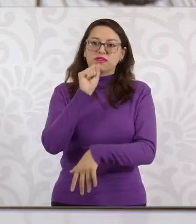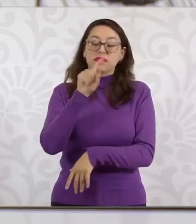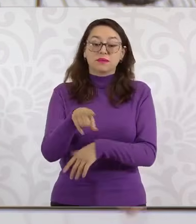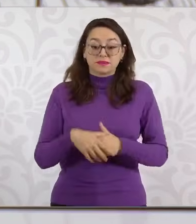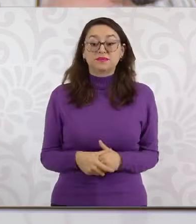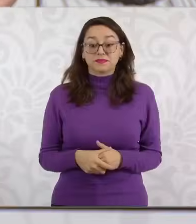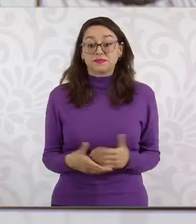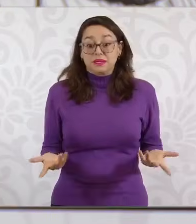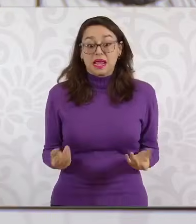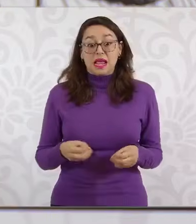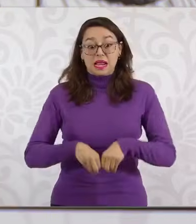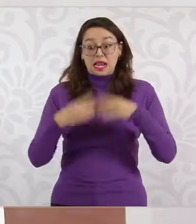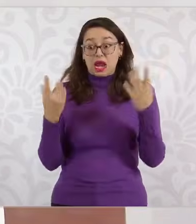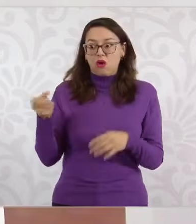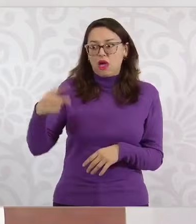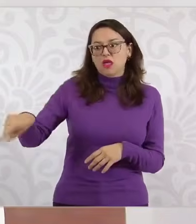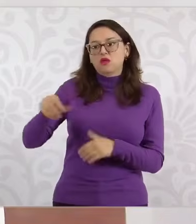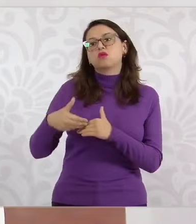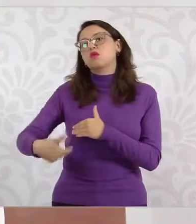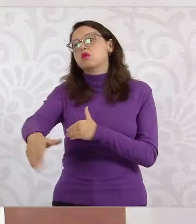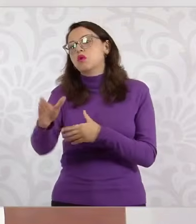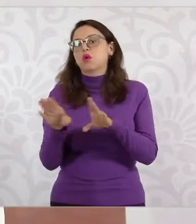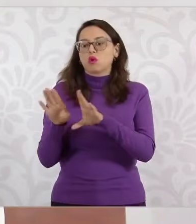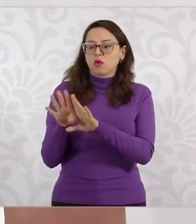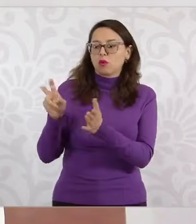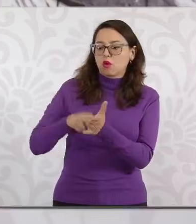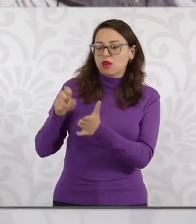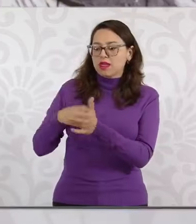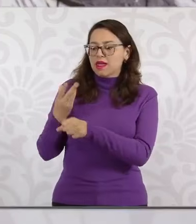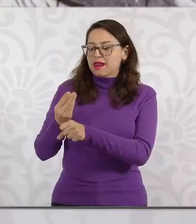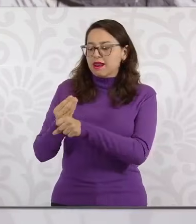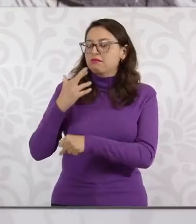discusión fue hacia dónde van los medios alternativos y cómo mejorar y qué hacer.